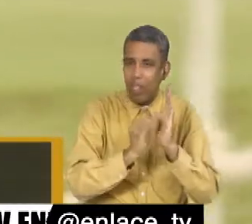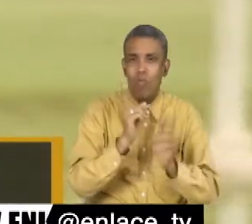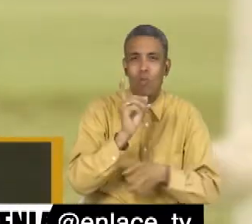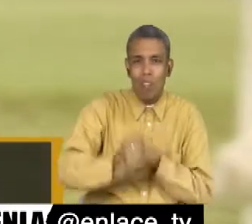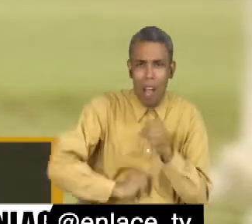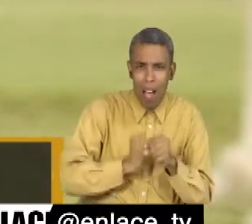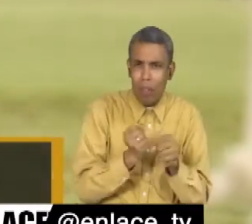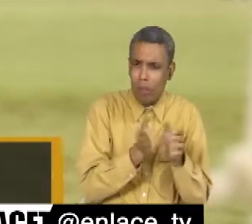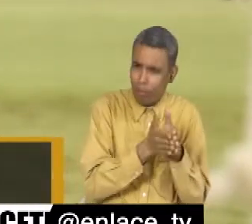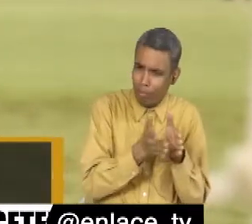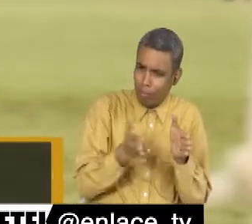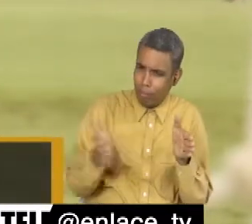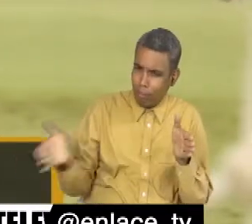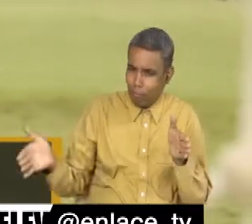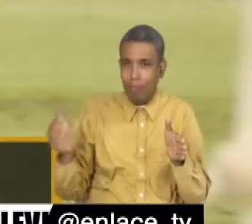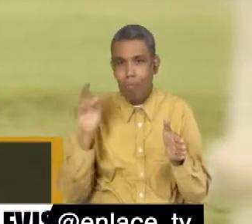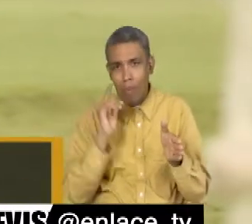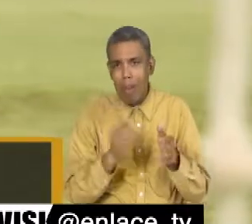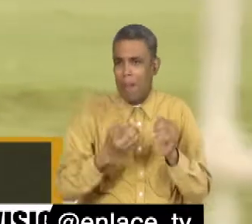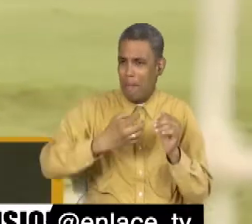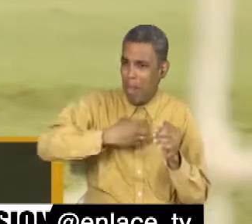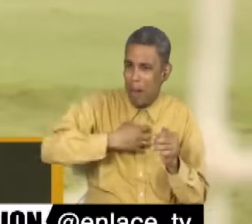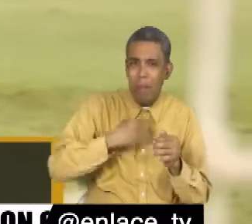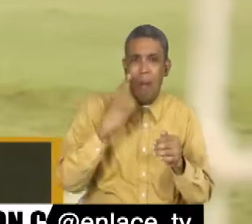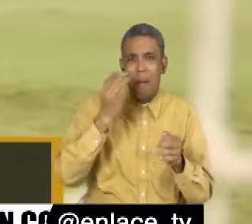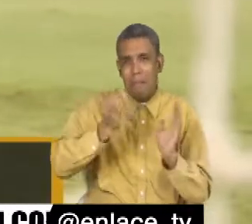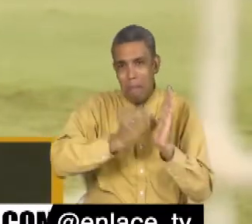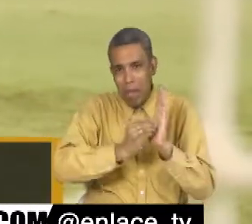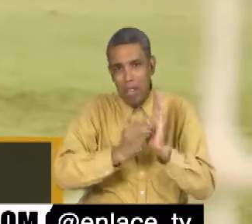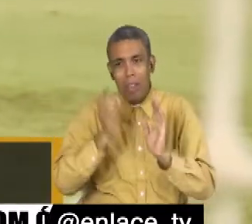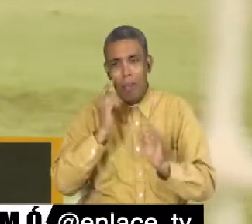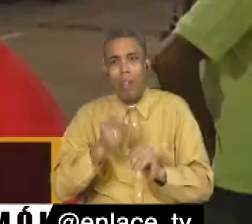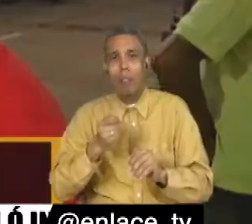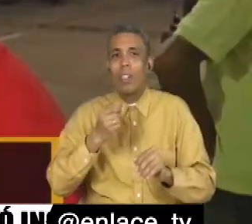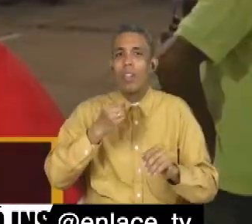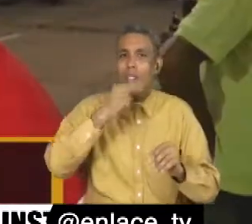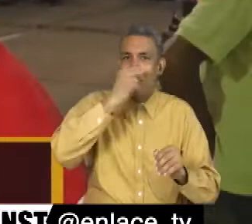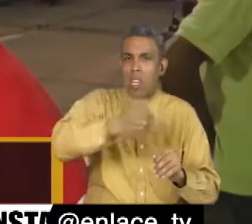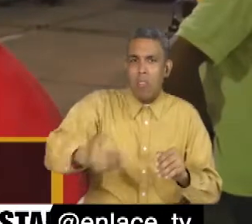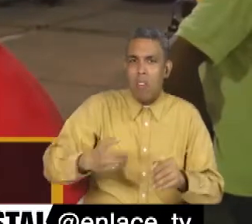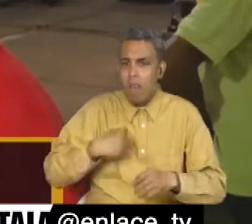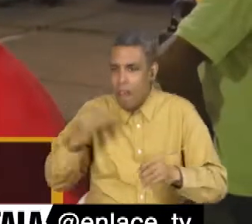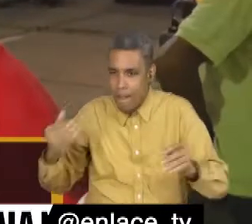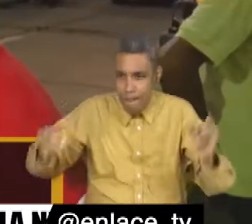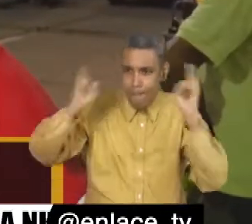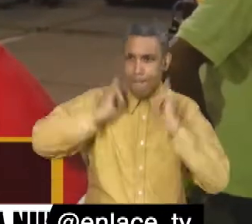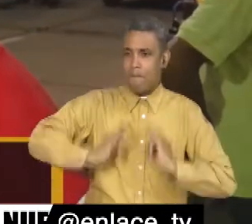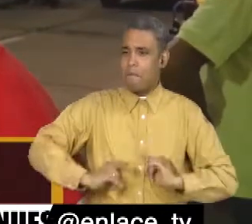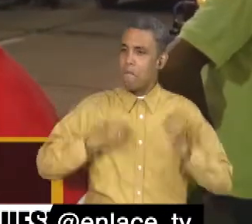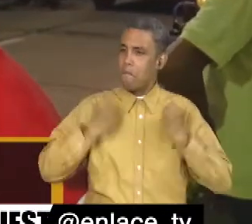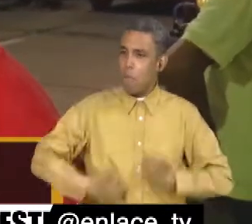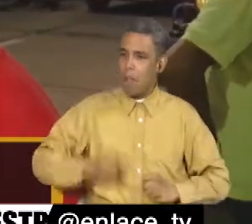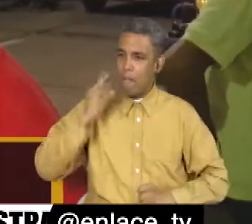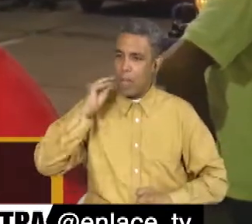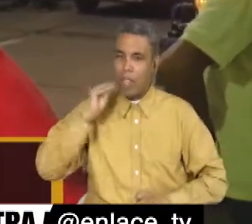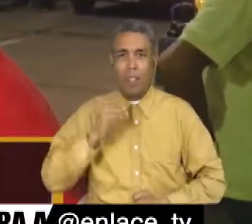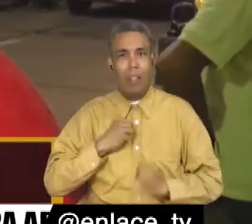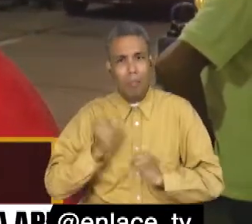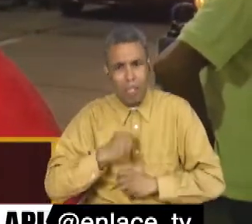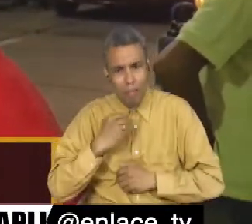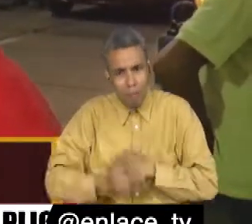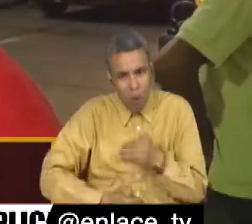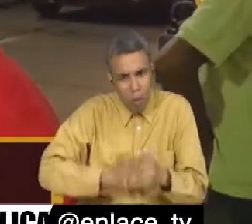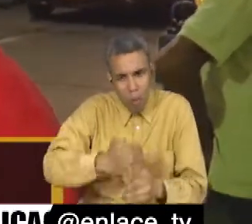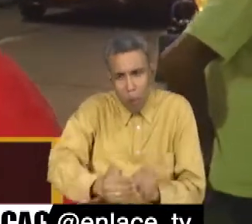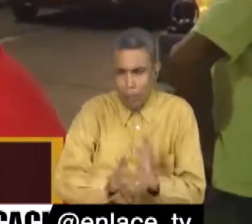el club sea el mayor beneficiado, para que los niños obtengan un mejor realce deportivo, de que de pronto solamente